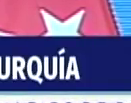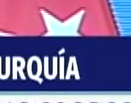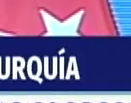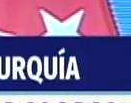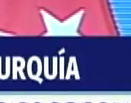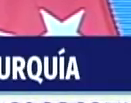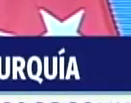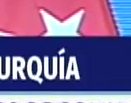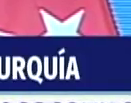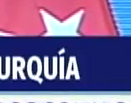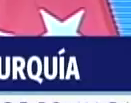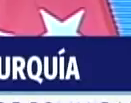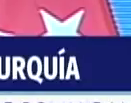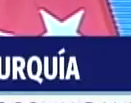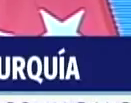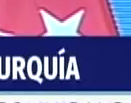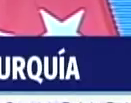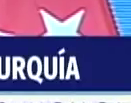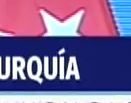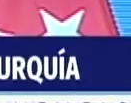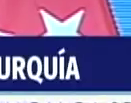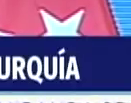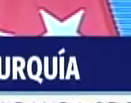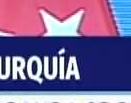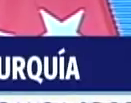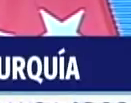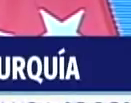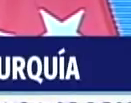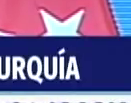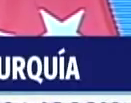4.578.000.000 de euros, equivalentes a